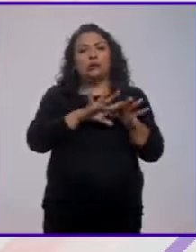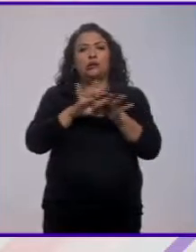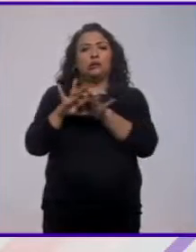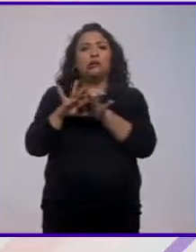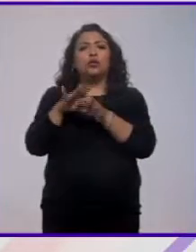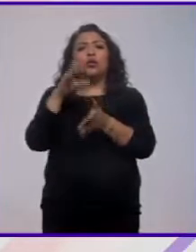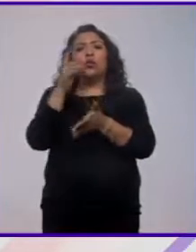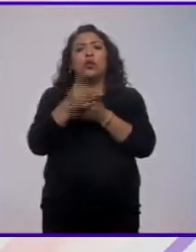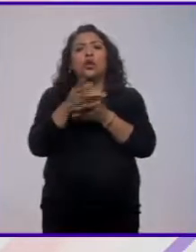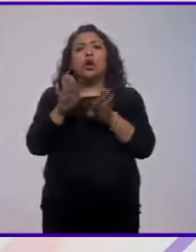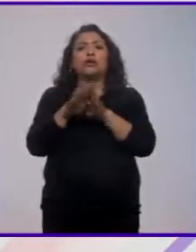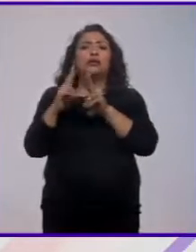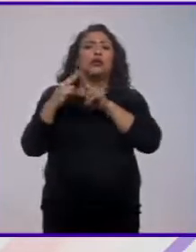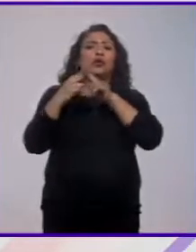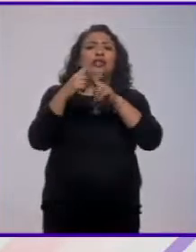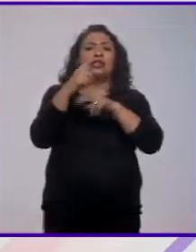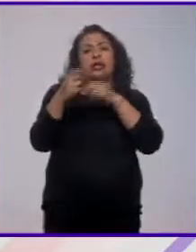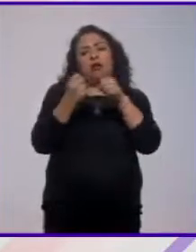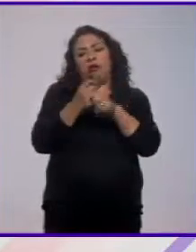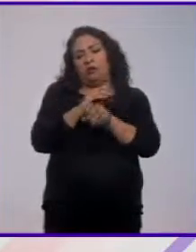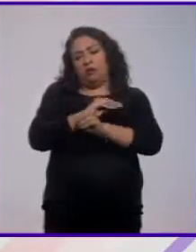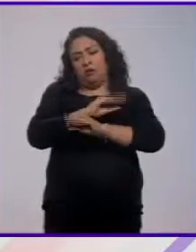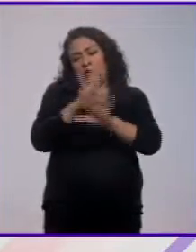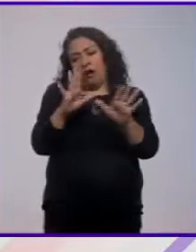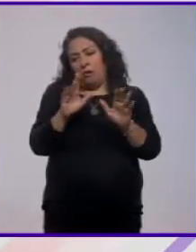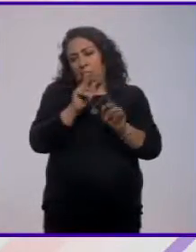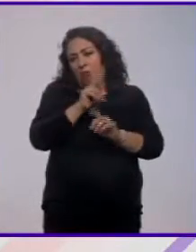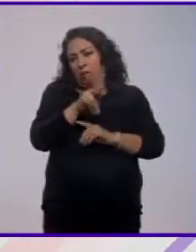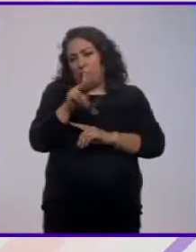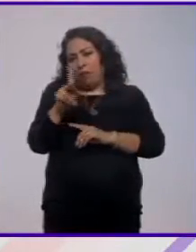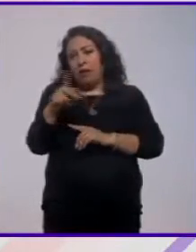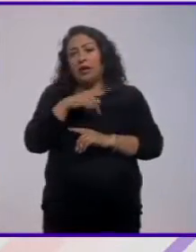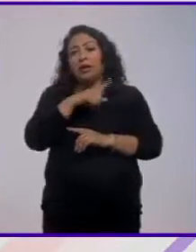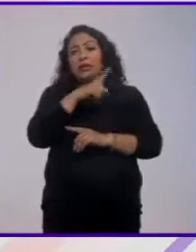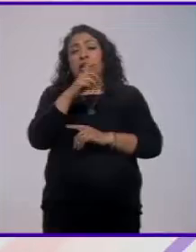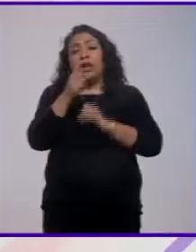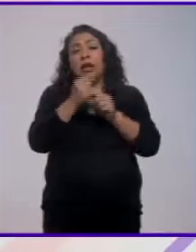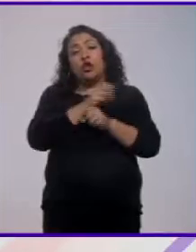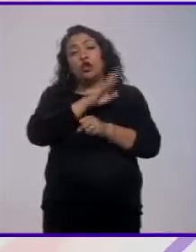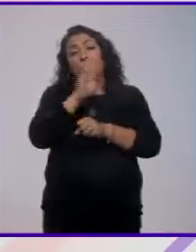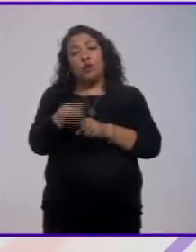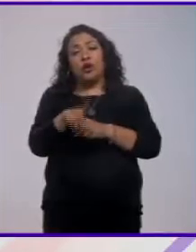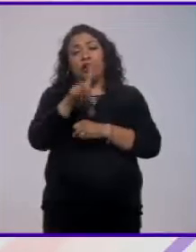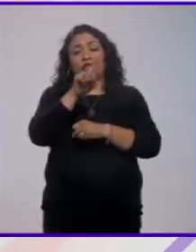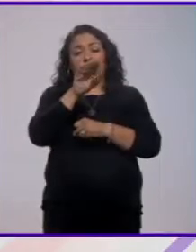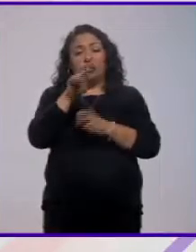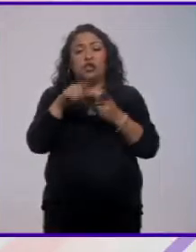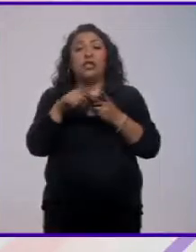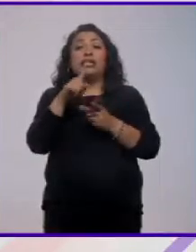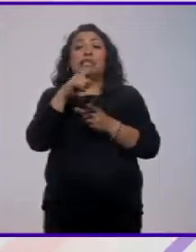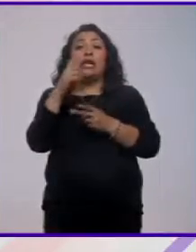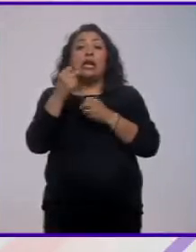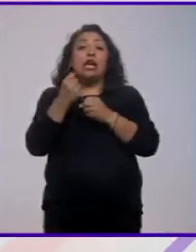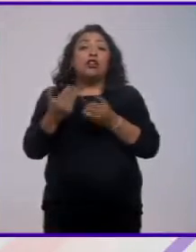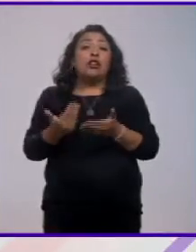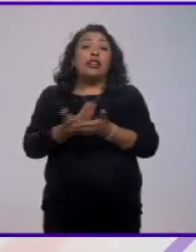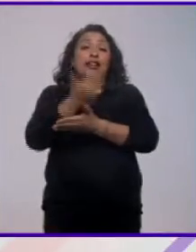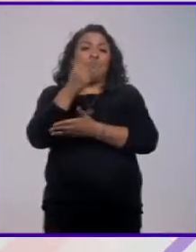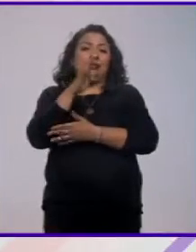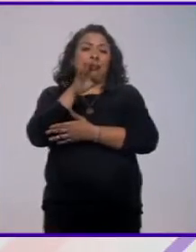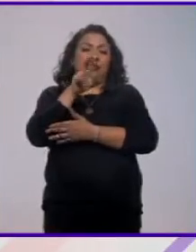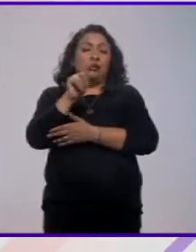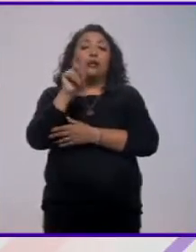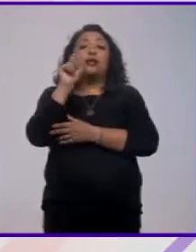no solamente por los centenarios, que es lo obvio, ¿no?, los 100 años del deceso de Debussy y los 100 años del nacimiento de Bernstein, sino además